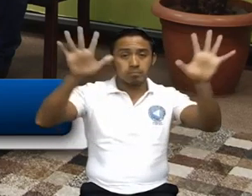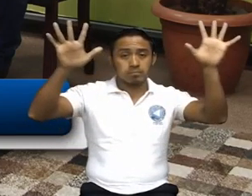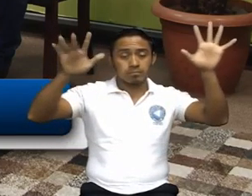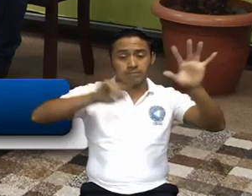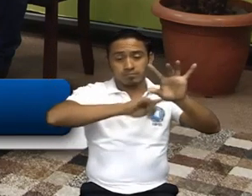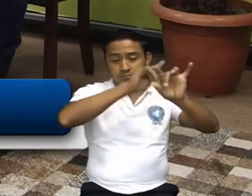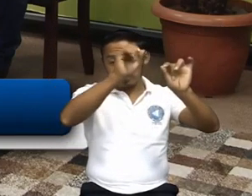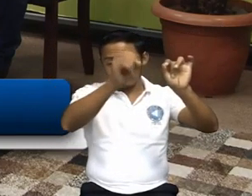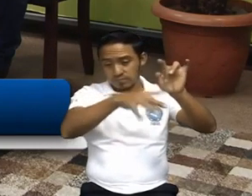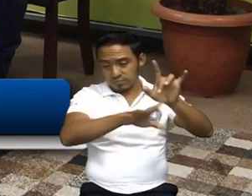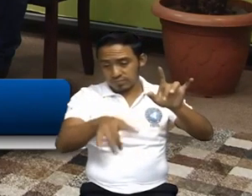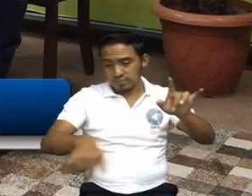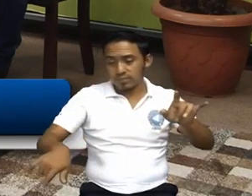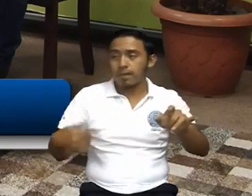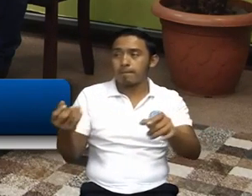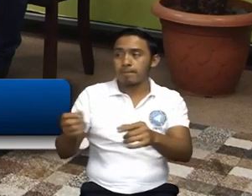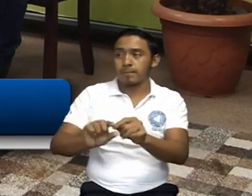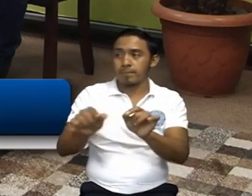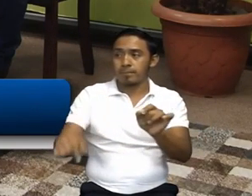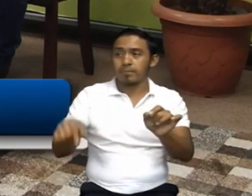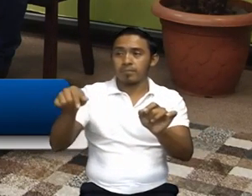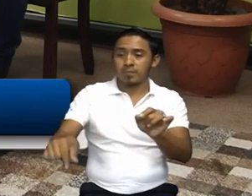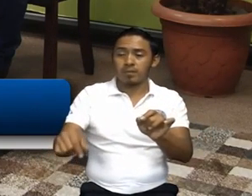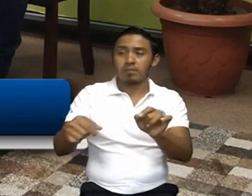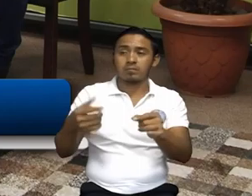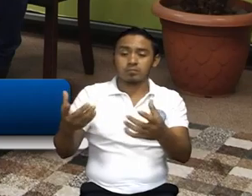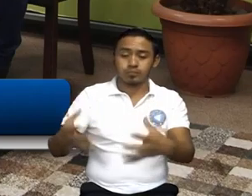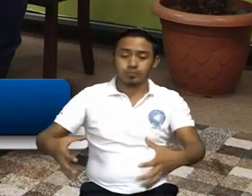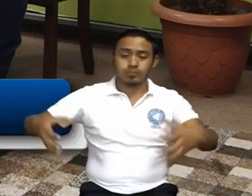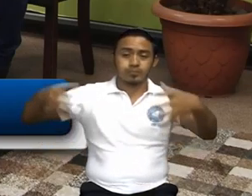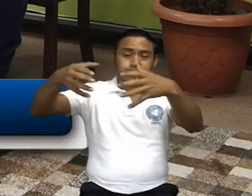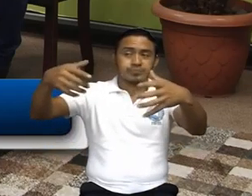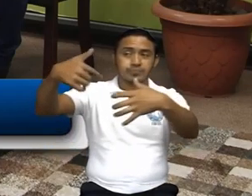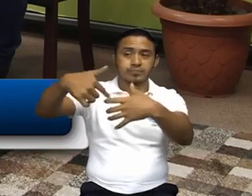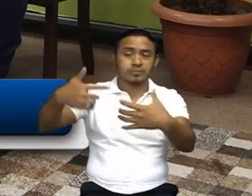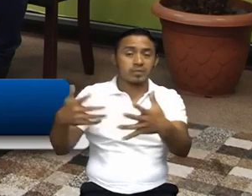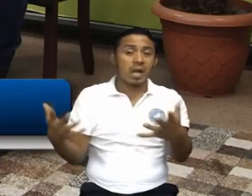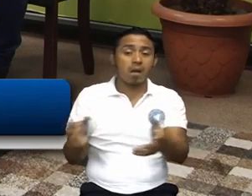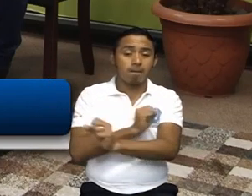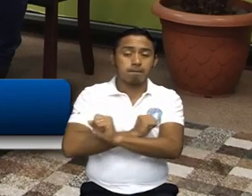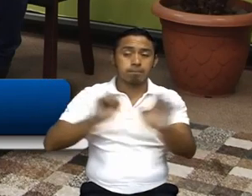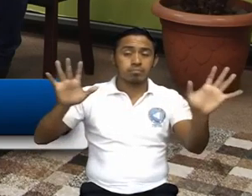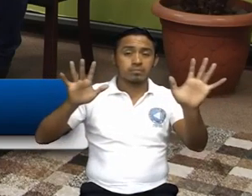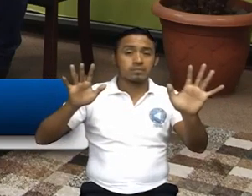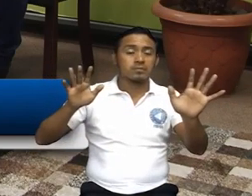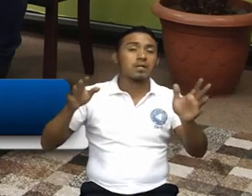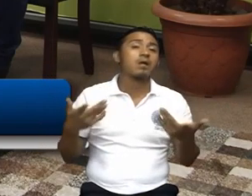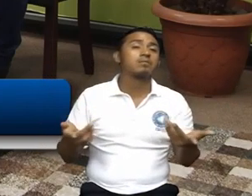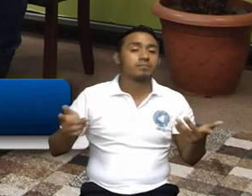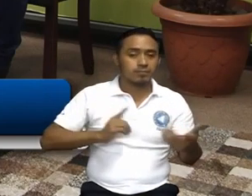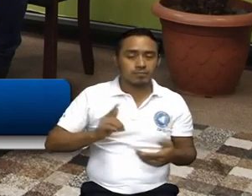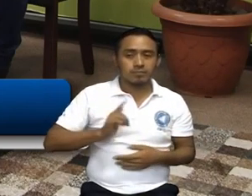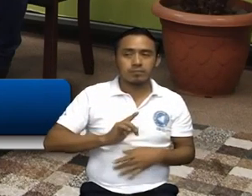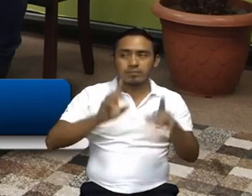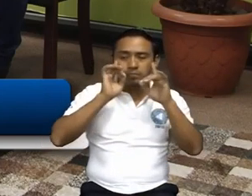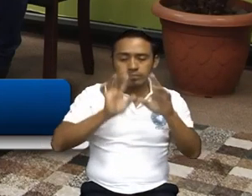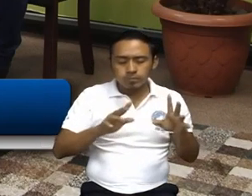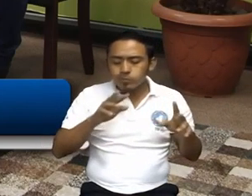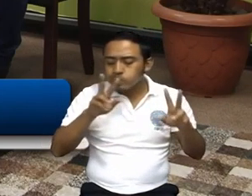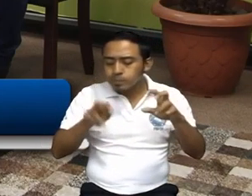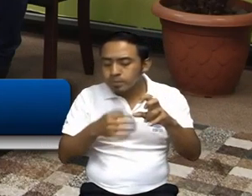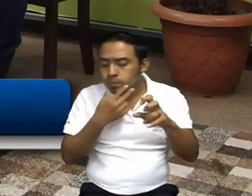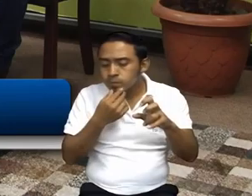¿no? Desde la cocina hasta la manguera y el tanque. Entonces, ahí los expertos nos recomiendan, hay que tener mucho cuidado, hay que chequearlo de vez